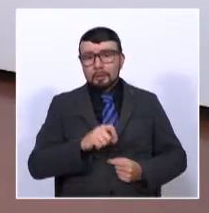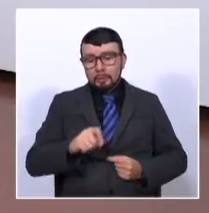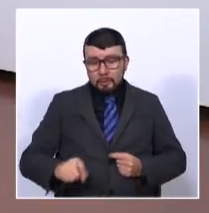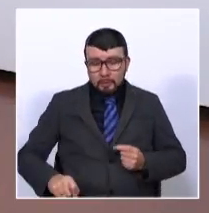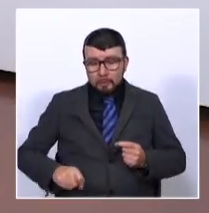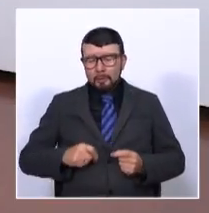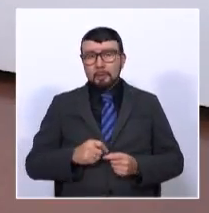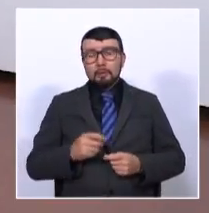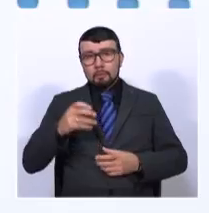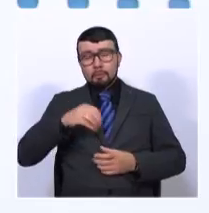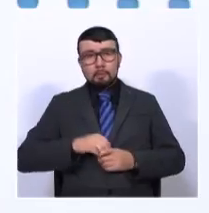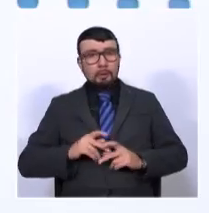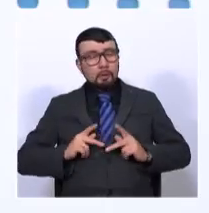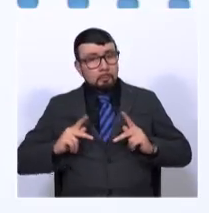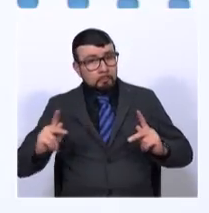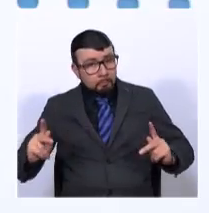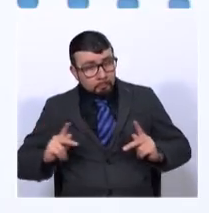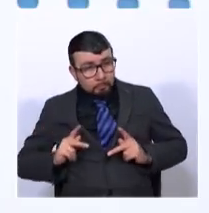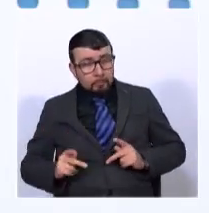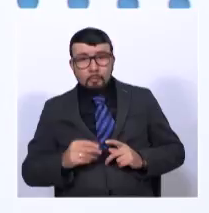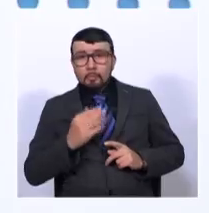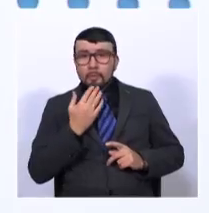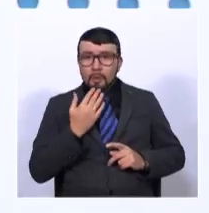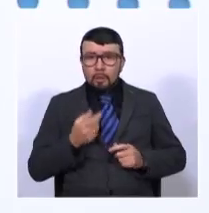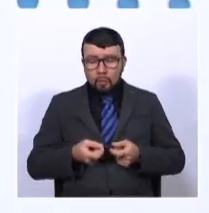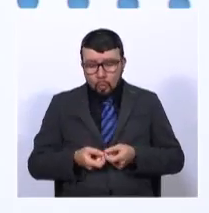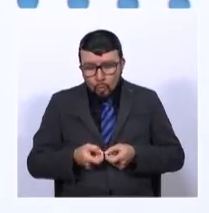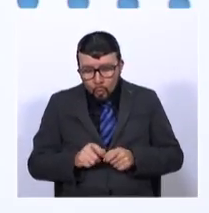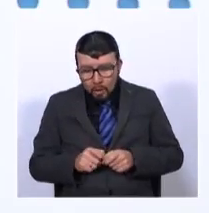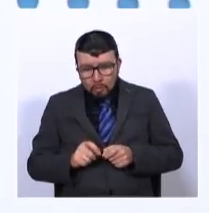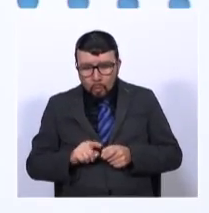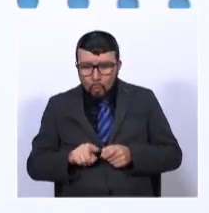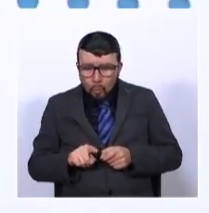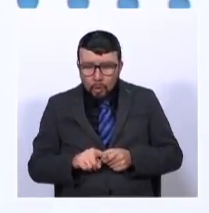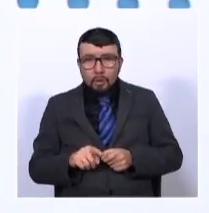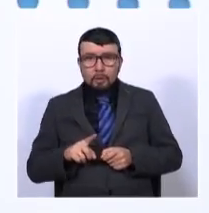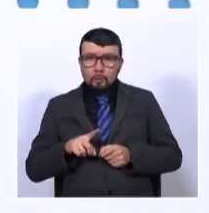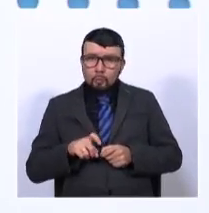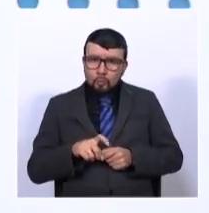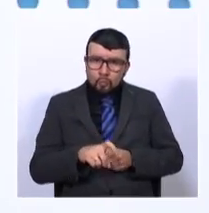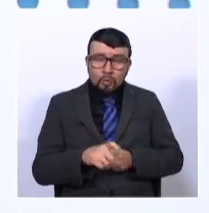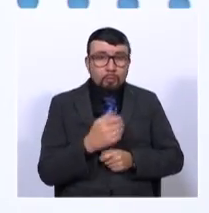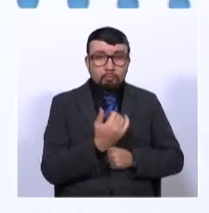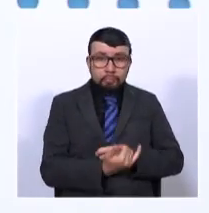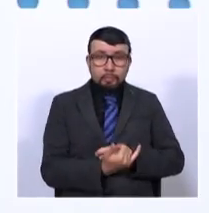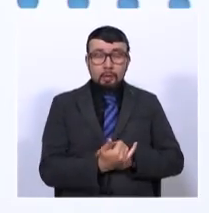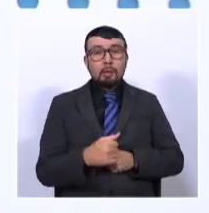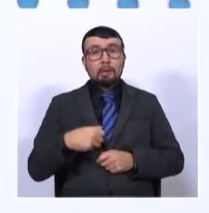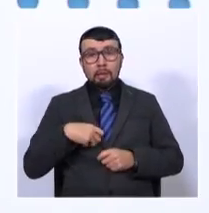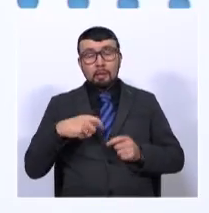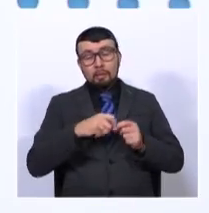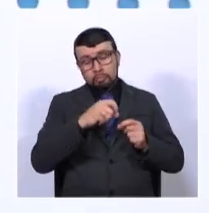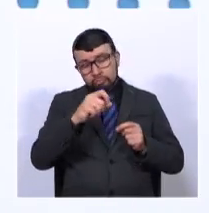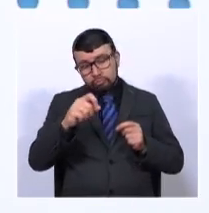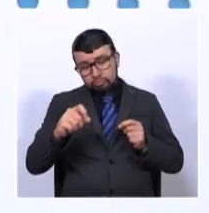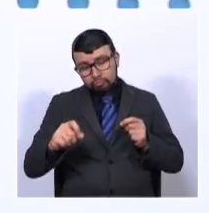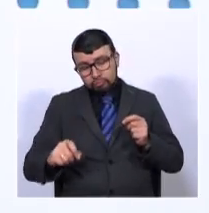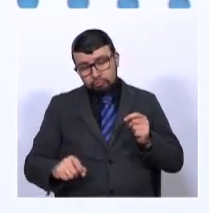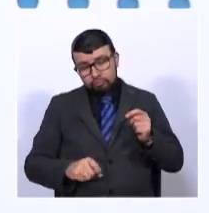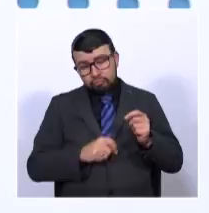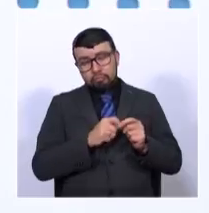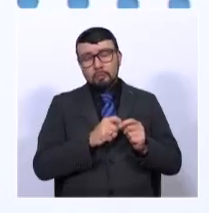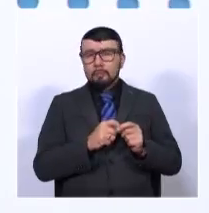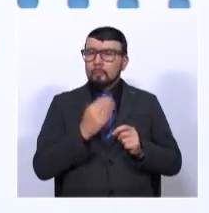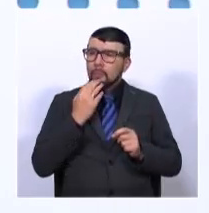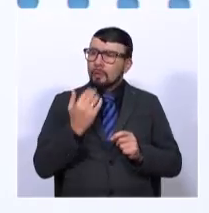nivel pulmonar. En el ciclo del parásito, el huevo, la larvita, luego el gusano, ellos tienen unos ciclos, y la mayoría de los que son